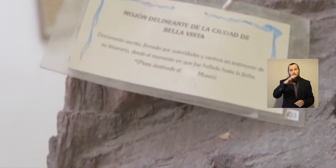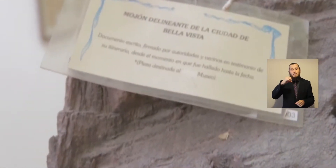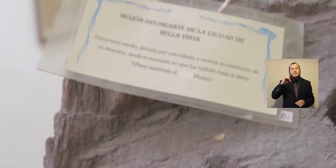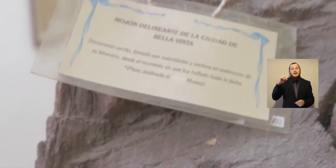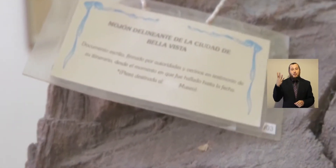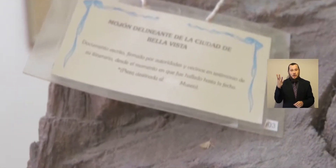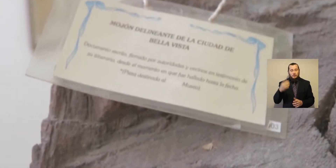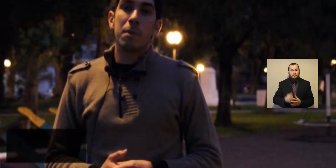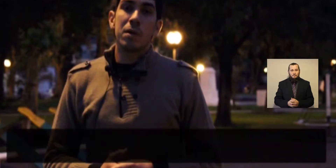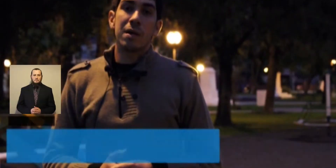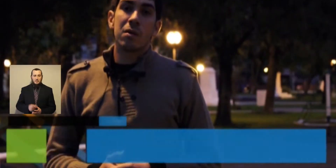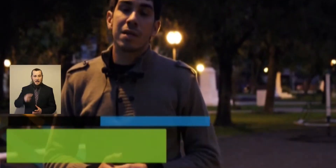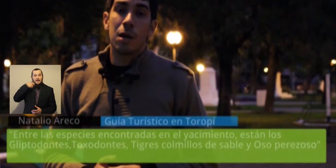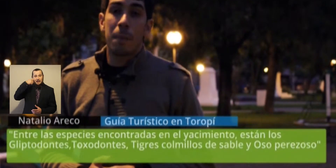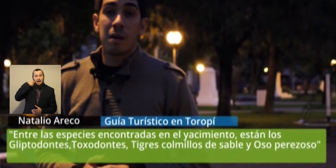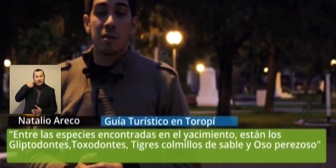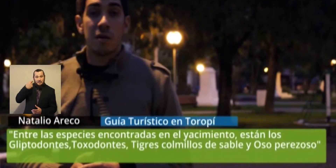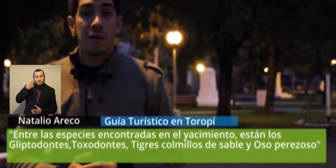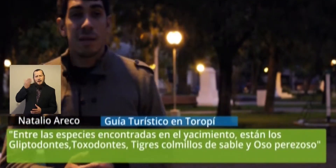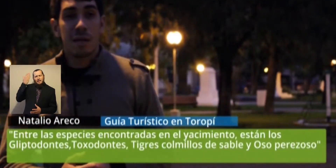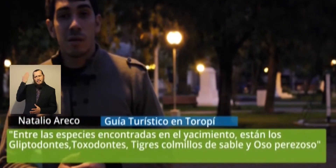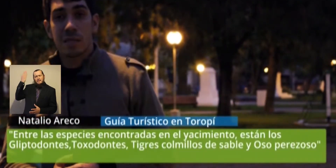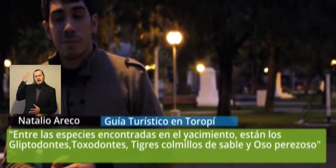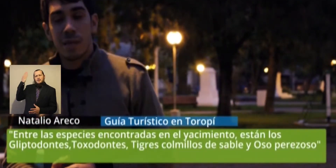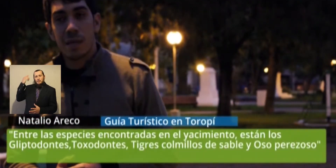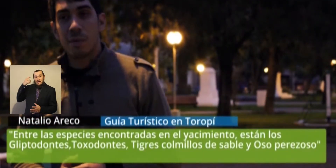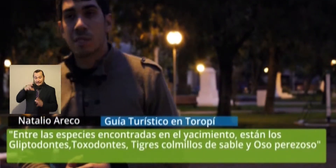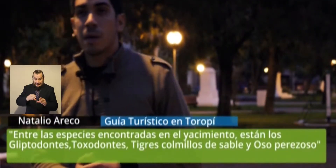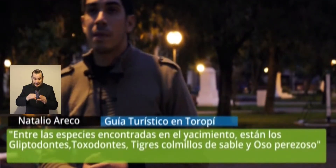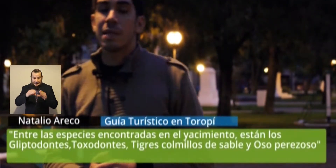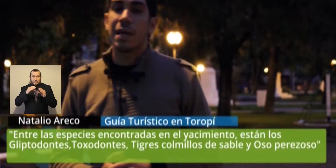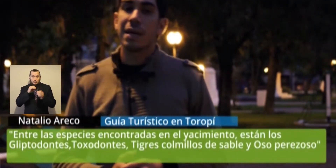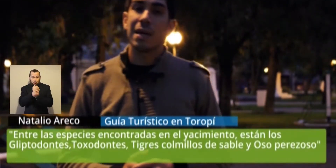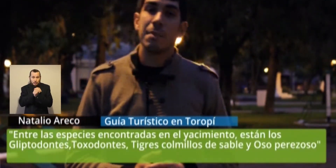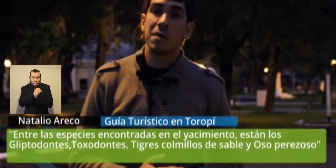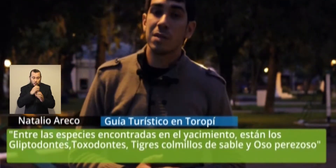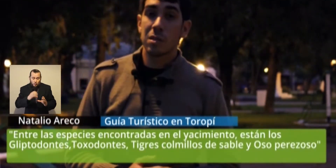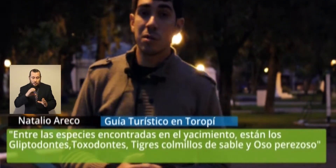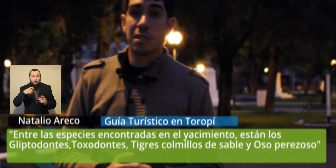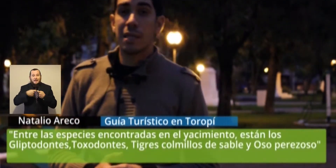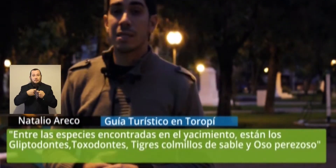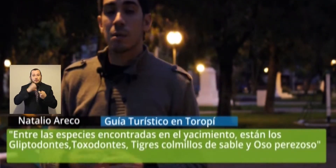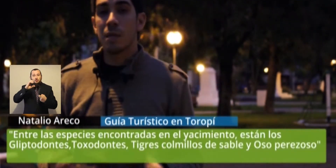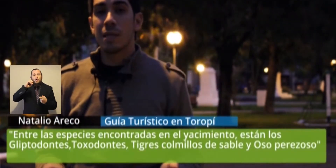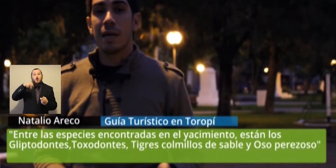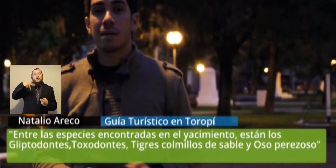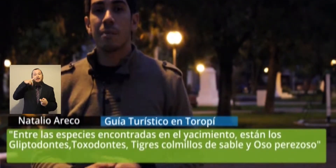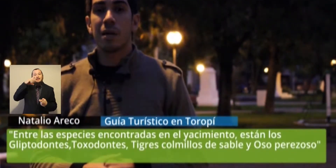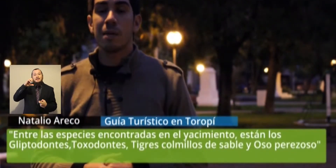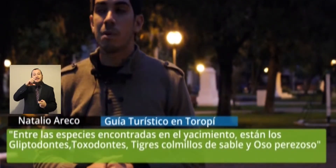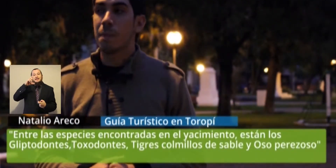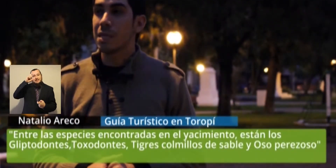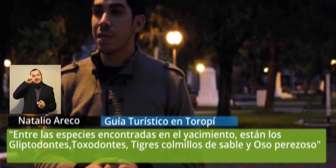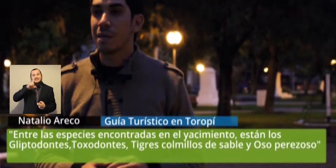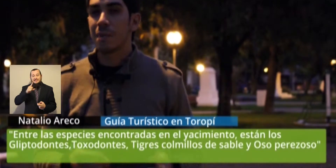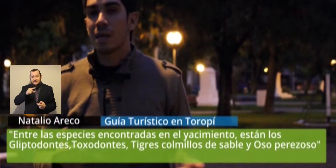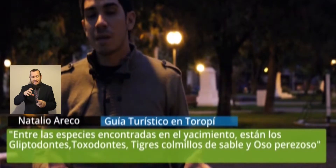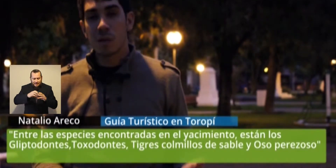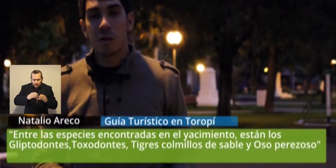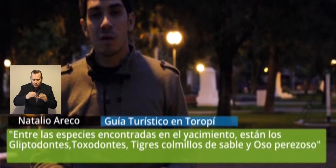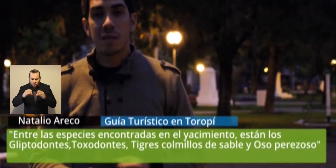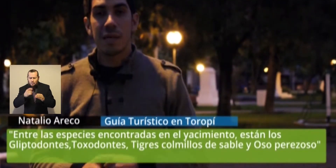especies que han podido encontrar los paleontólogos del CONICET desde aproximadamente la década de 1980 se encuentran, por ejemplo, especies